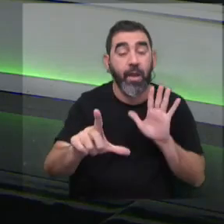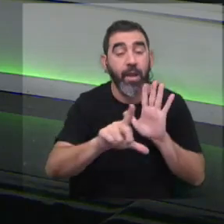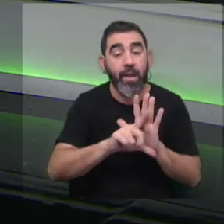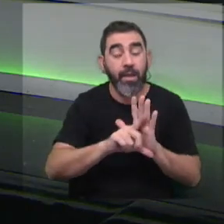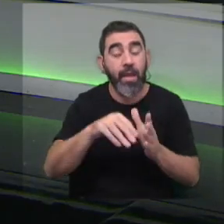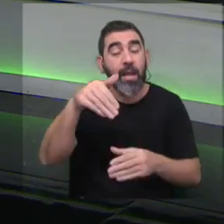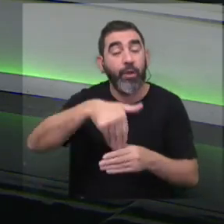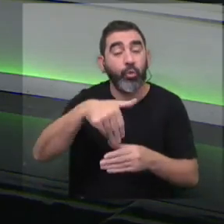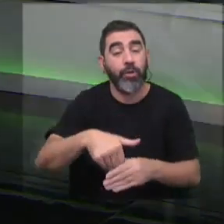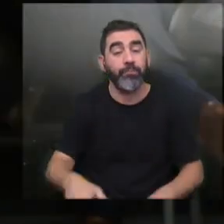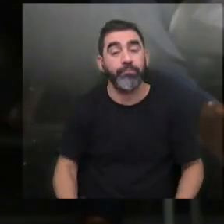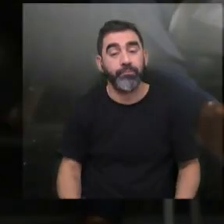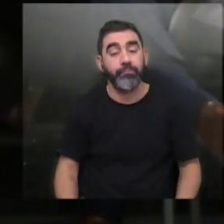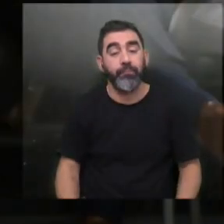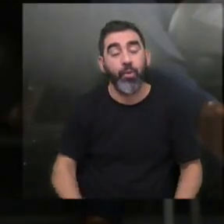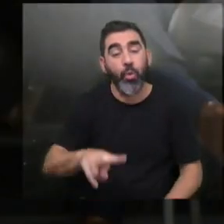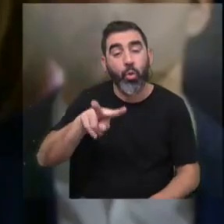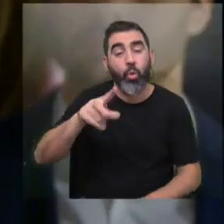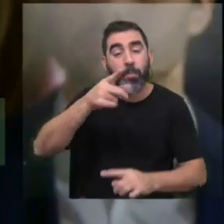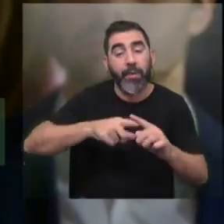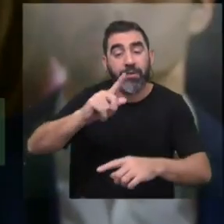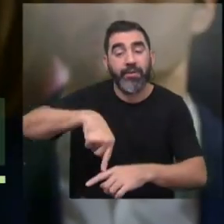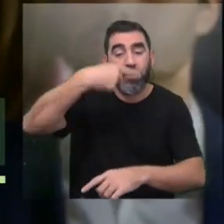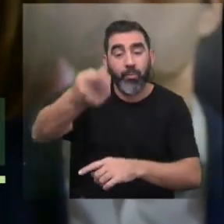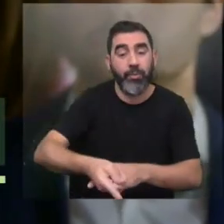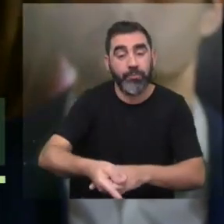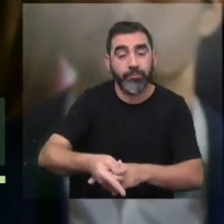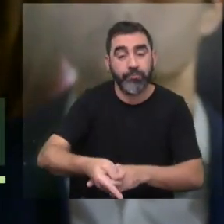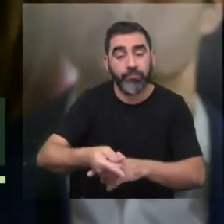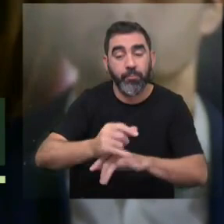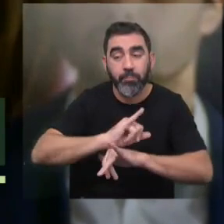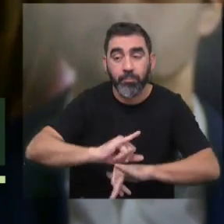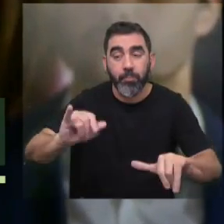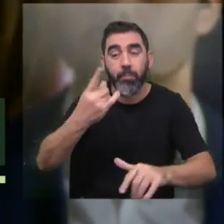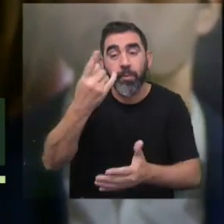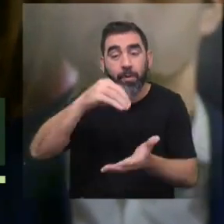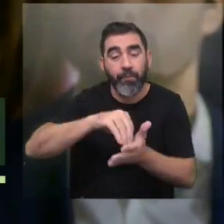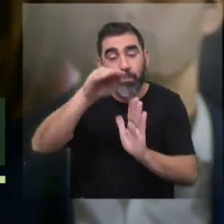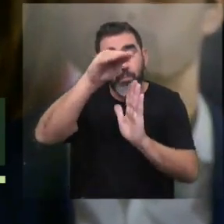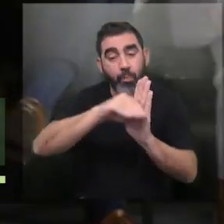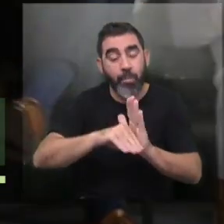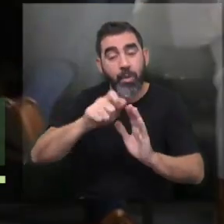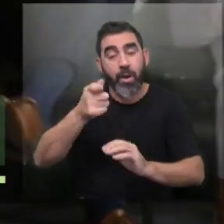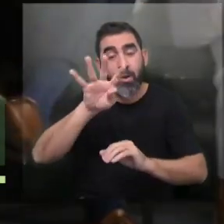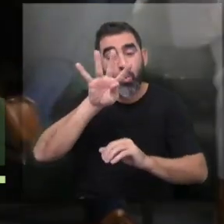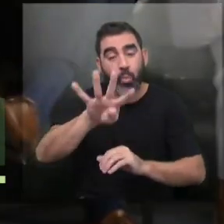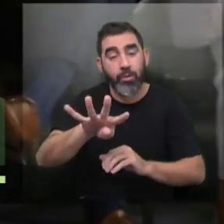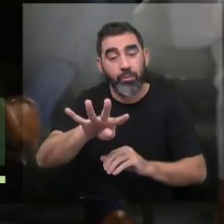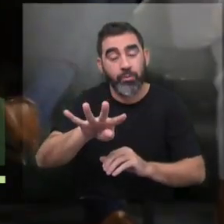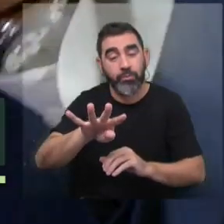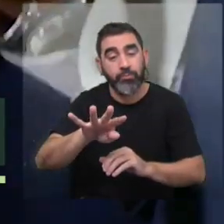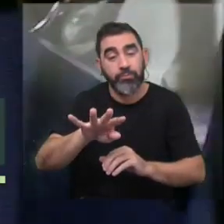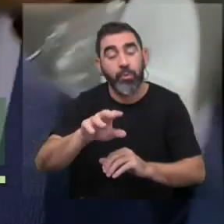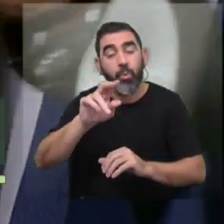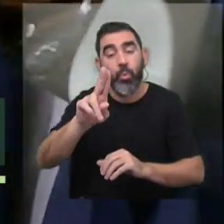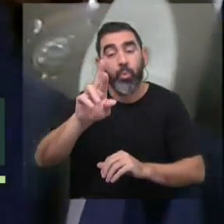ley electoral dos meses y medio después de haber sido emitido por primera vez en el programa santo y seña de Canal 4 laurs dio curso